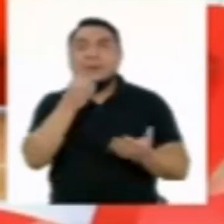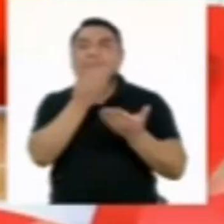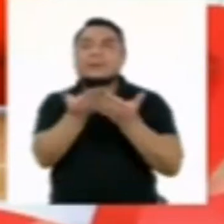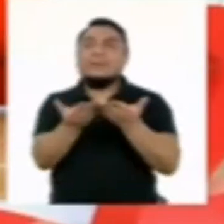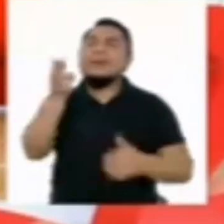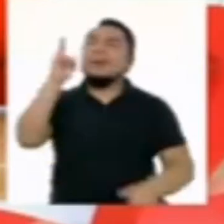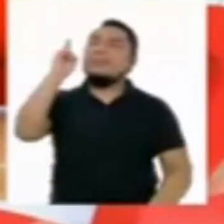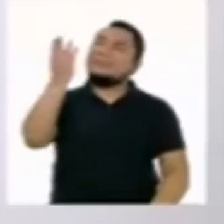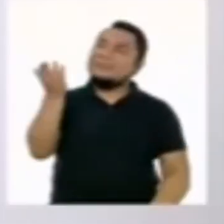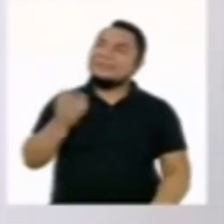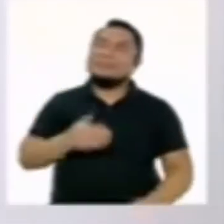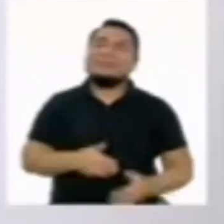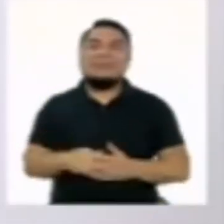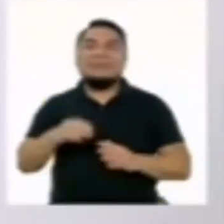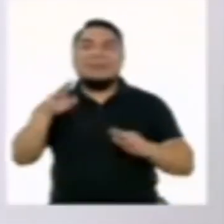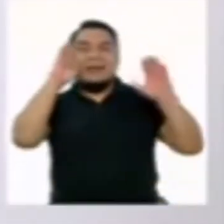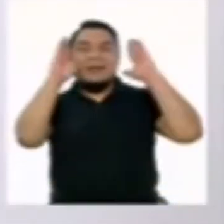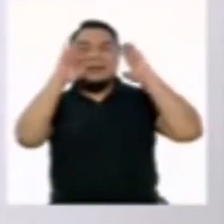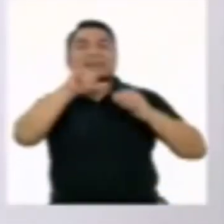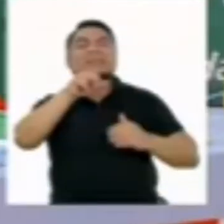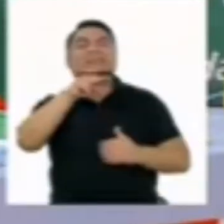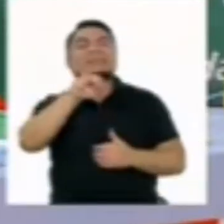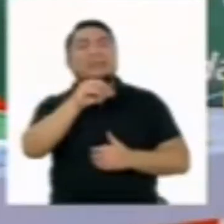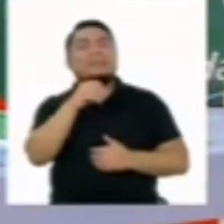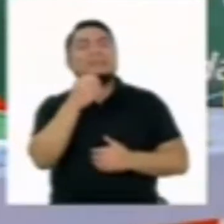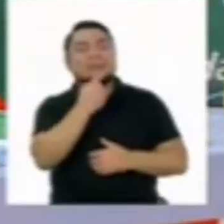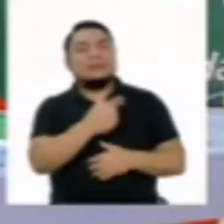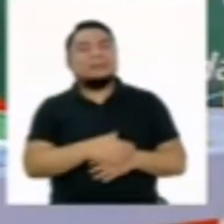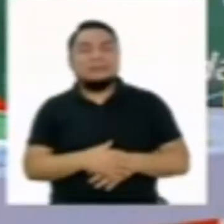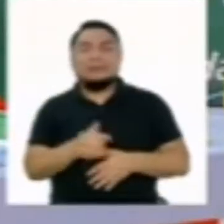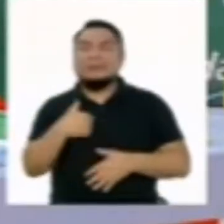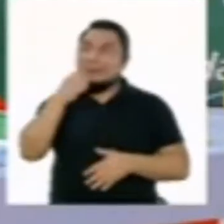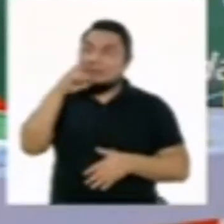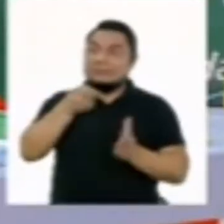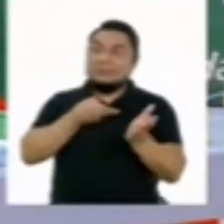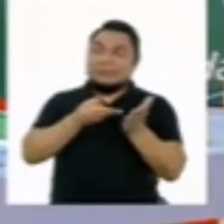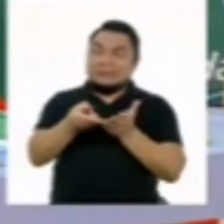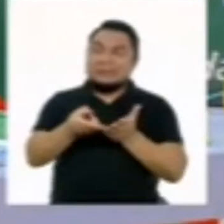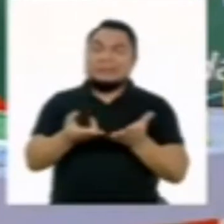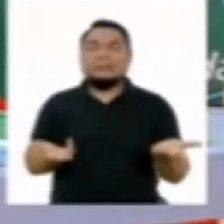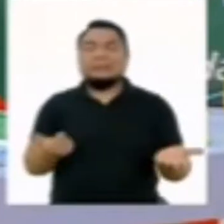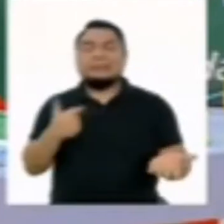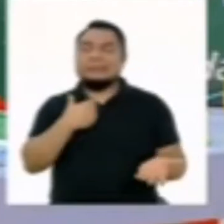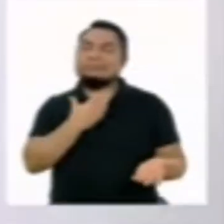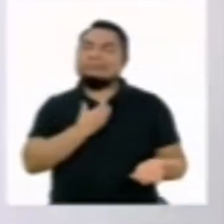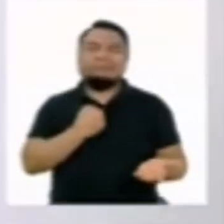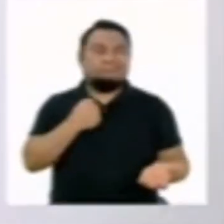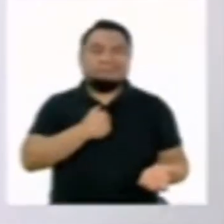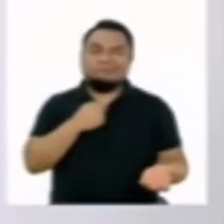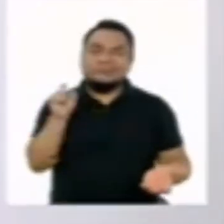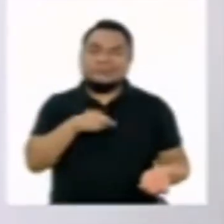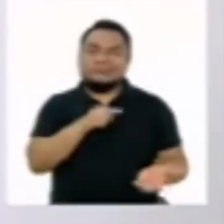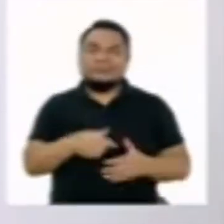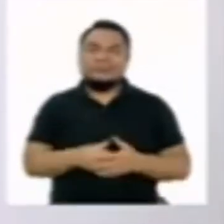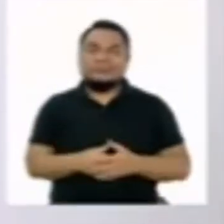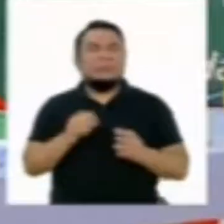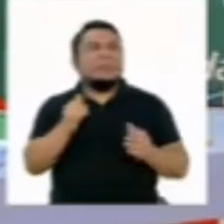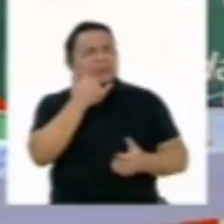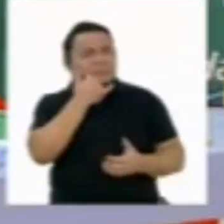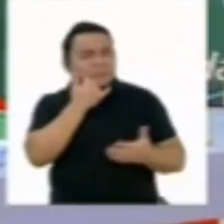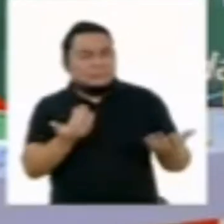Bienvenida, profesora. Hola Yanira, ¿cómo estás? ¿Les digo la verdad? Decepcionada. ¿Qué ha